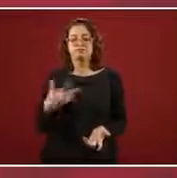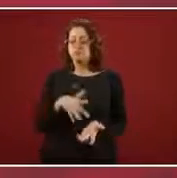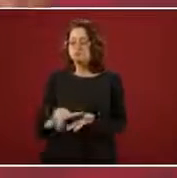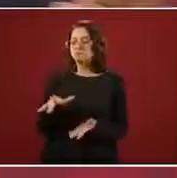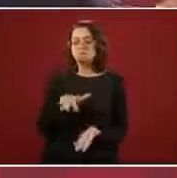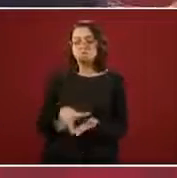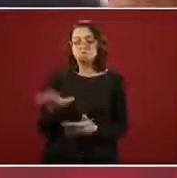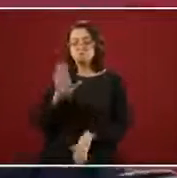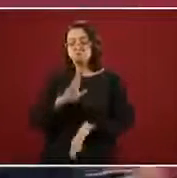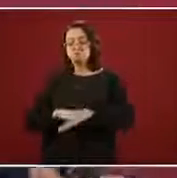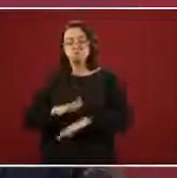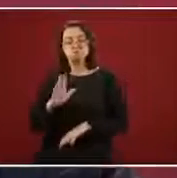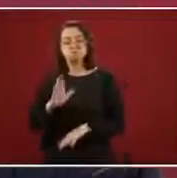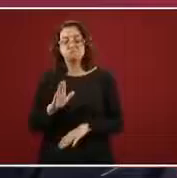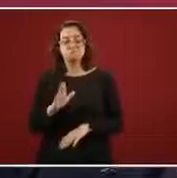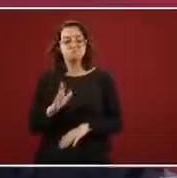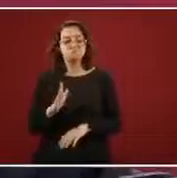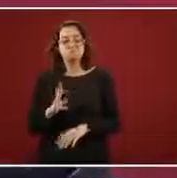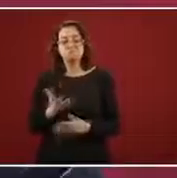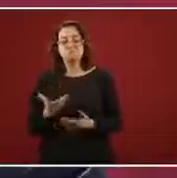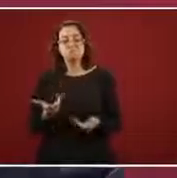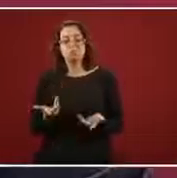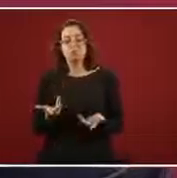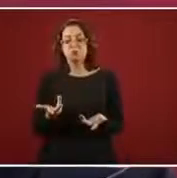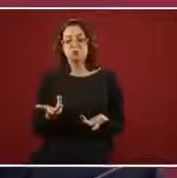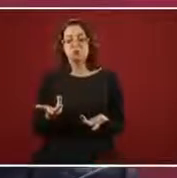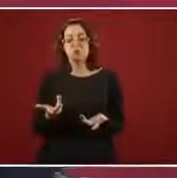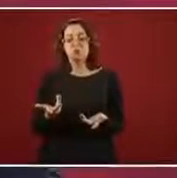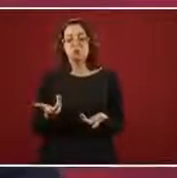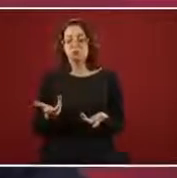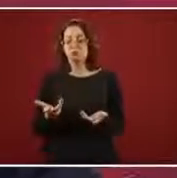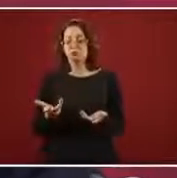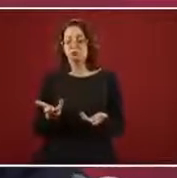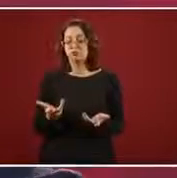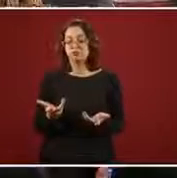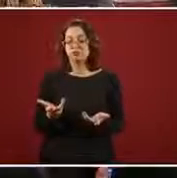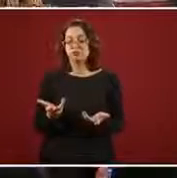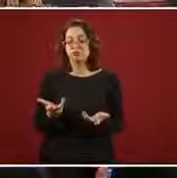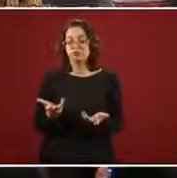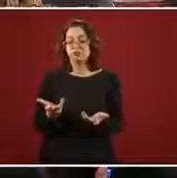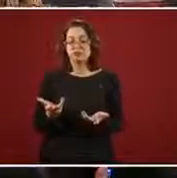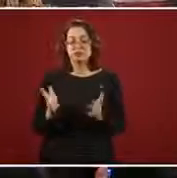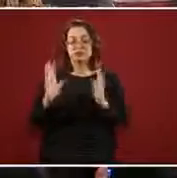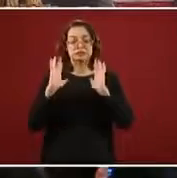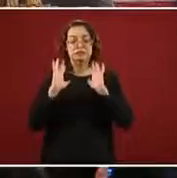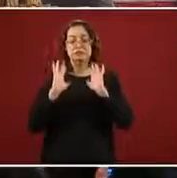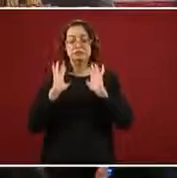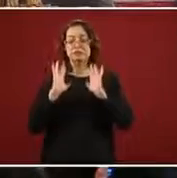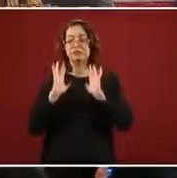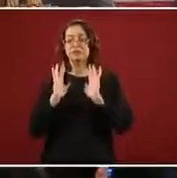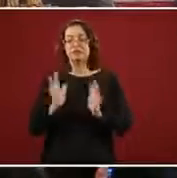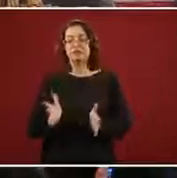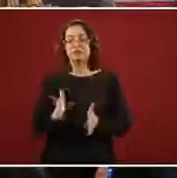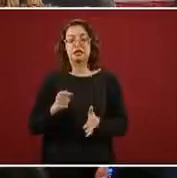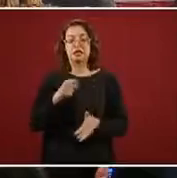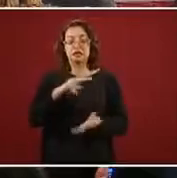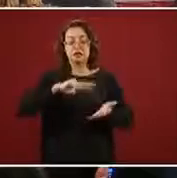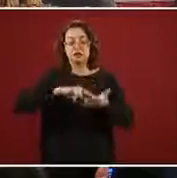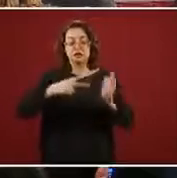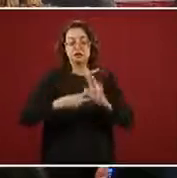ya están al 100 de compromiso los ingenieros